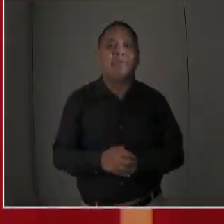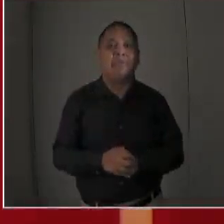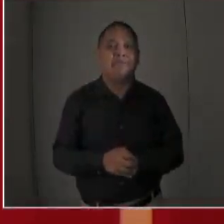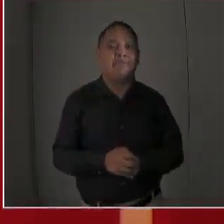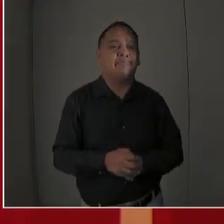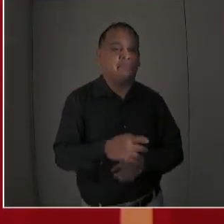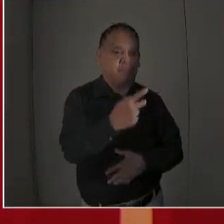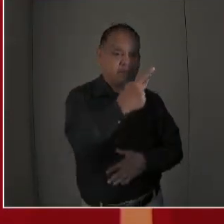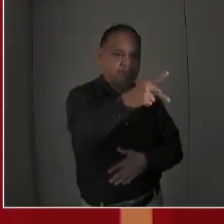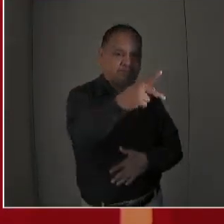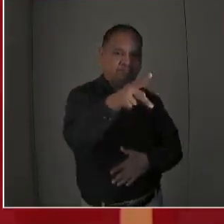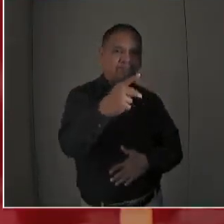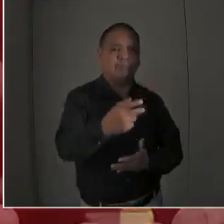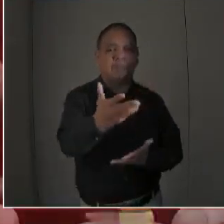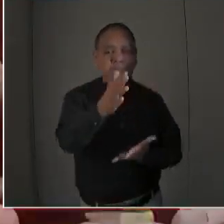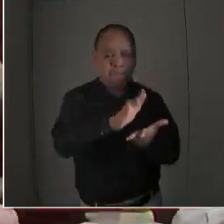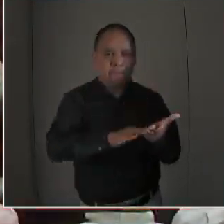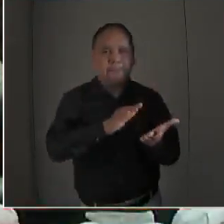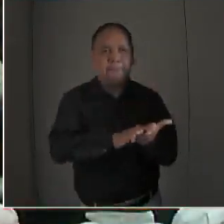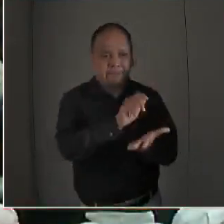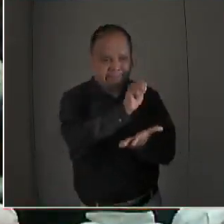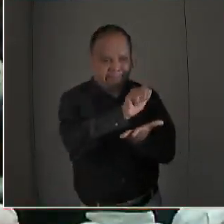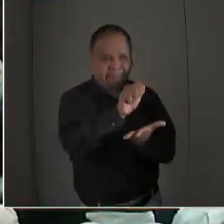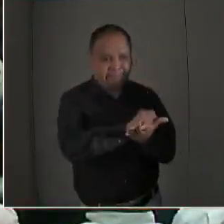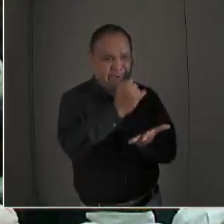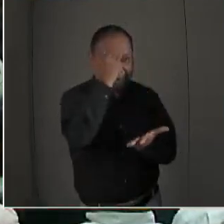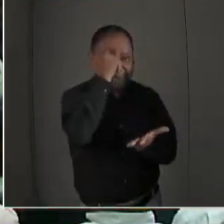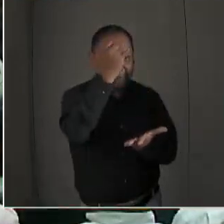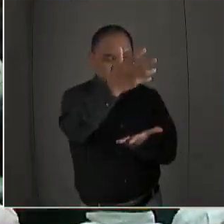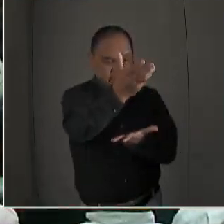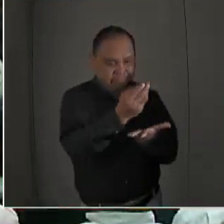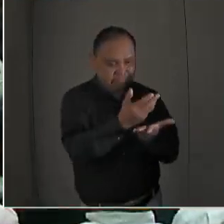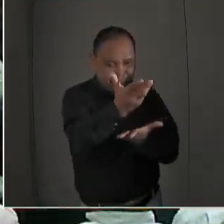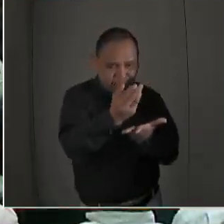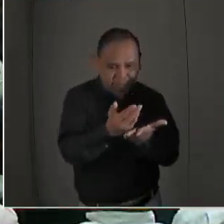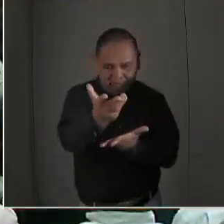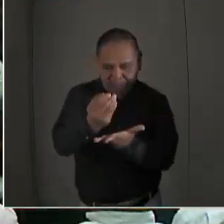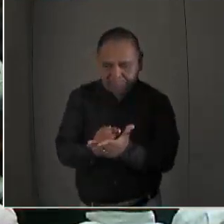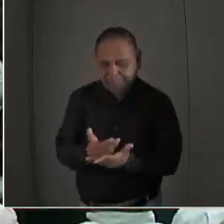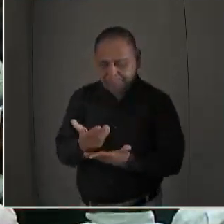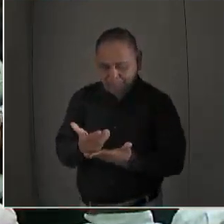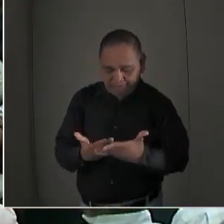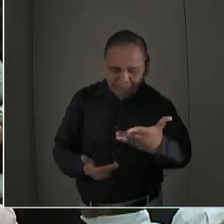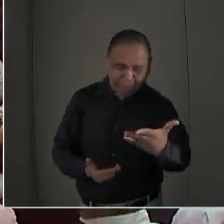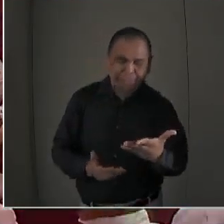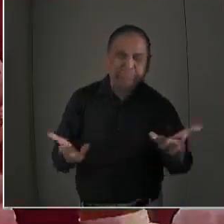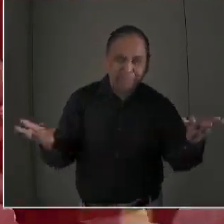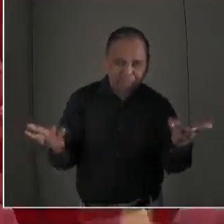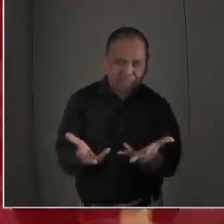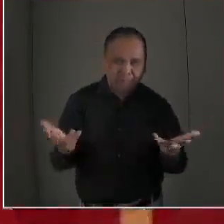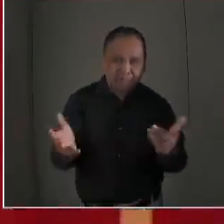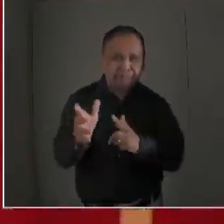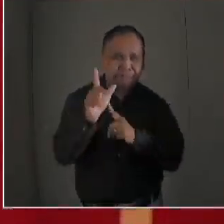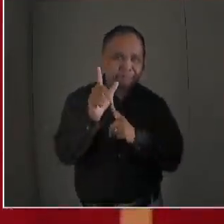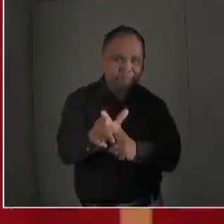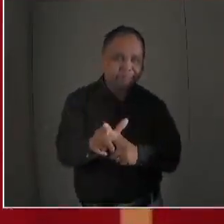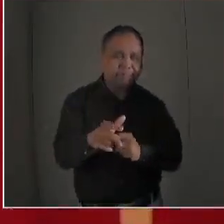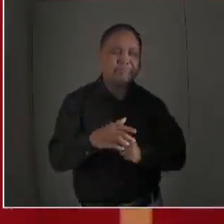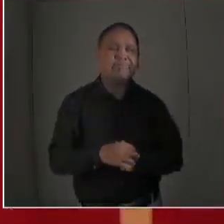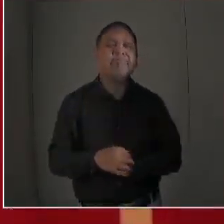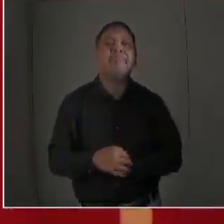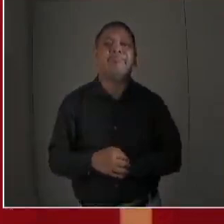las vamos a procesar y las vamos a echar a andar. Hoy, compañeras y